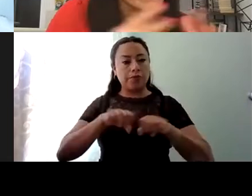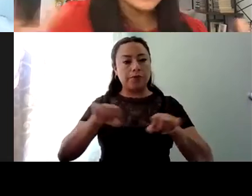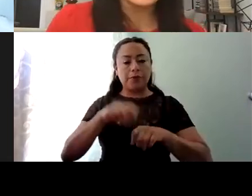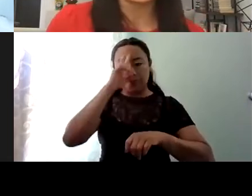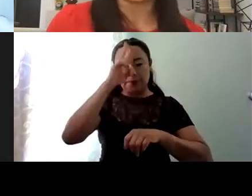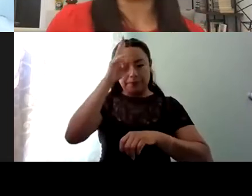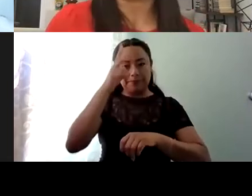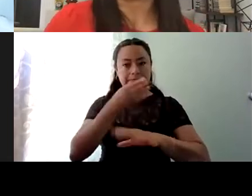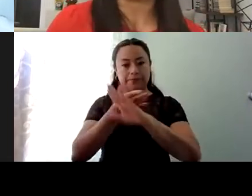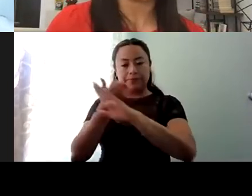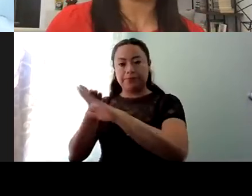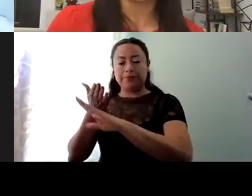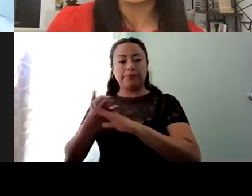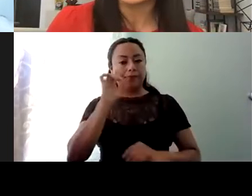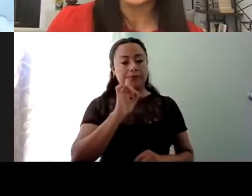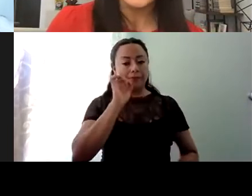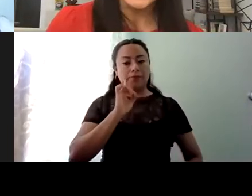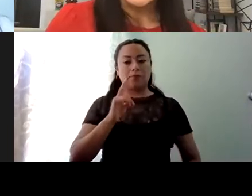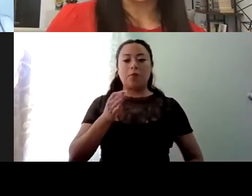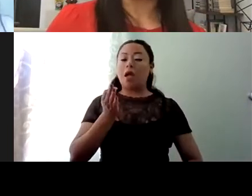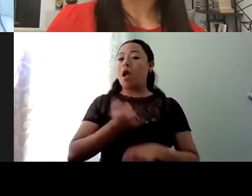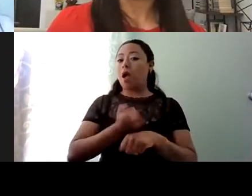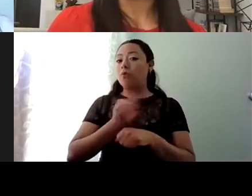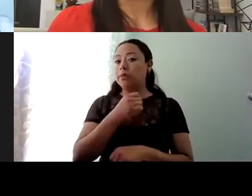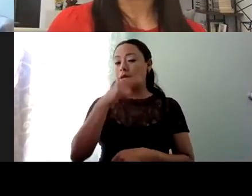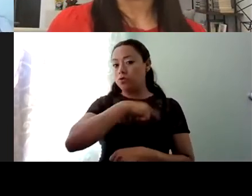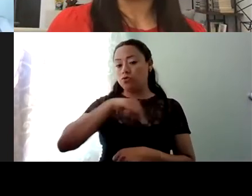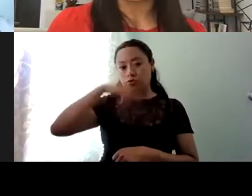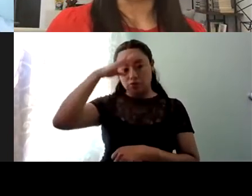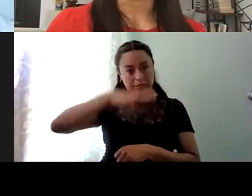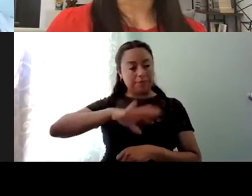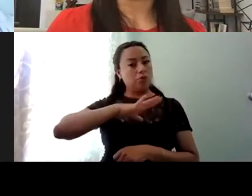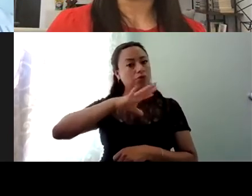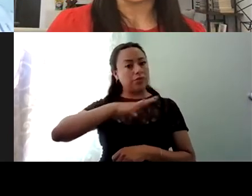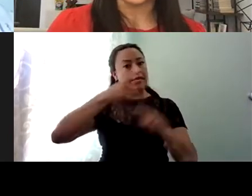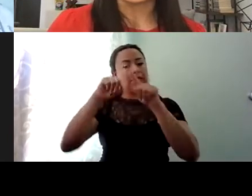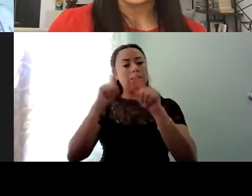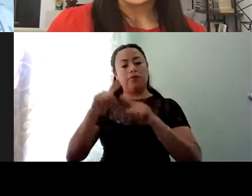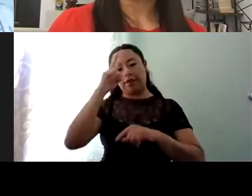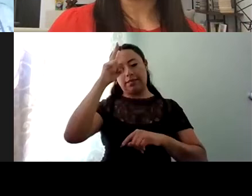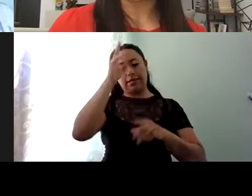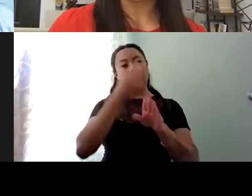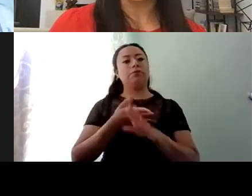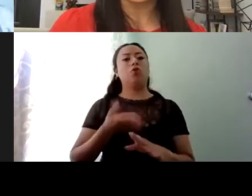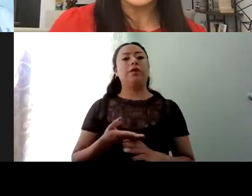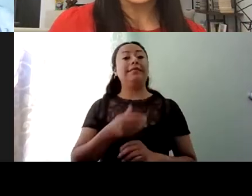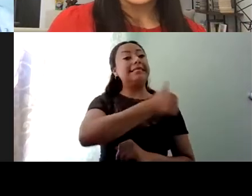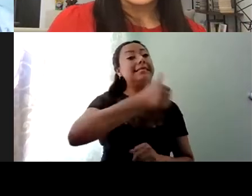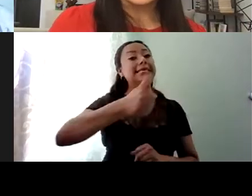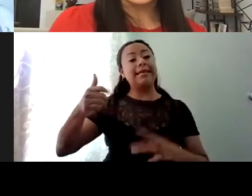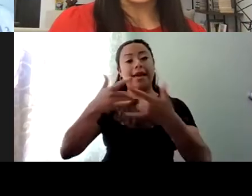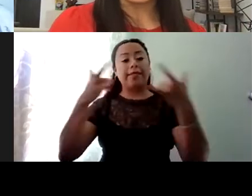son diferentes violencias en diferentes ámbitos y cada una tiene que tener una atención particular. Entonces, ese